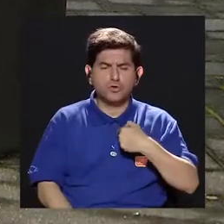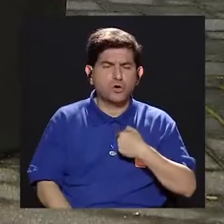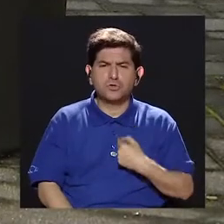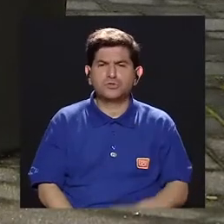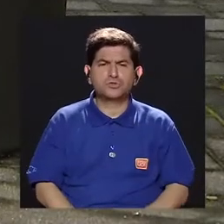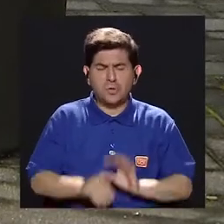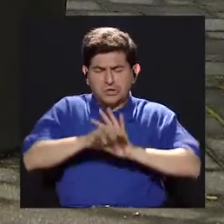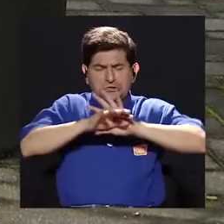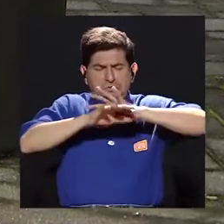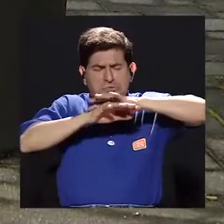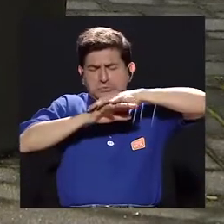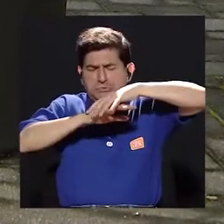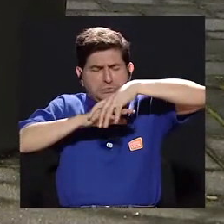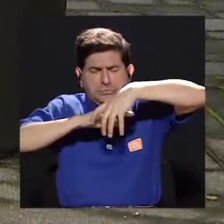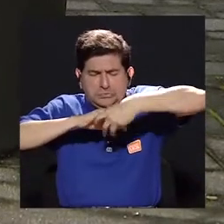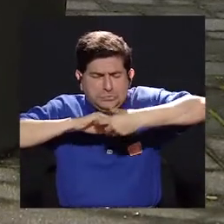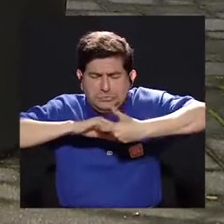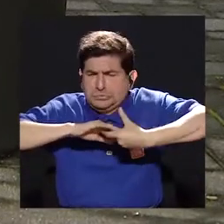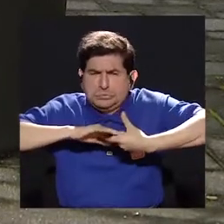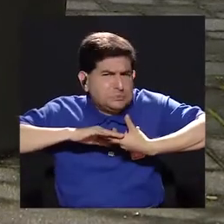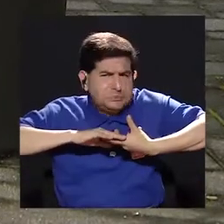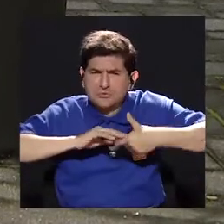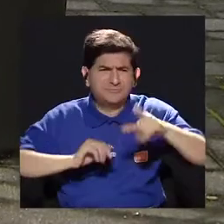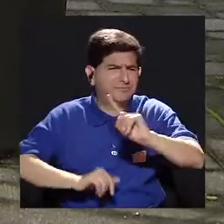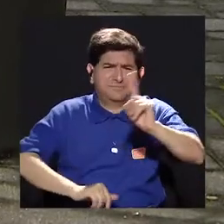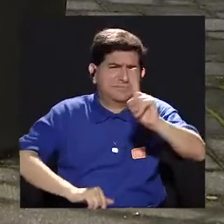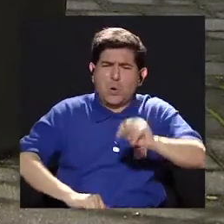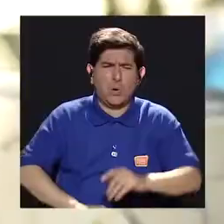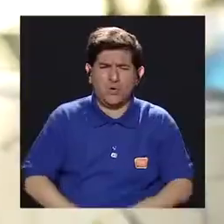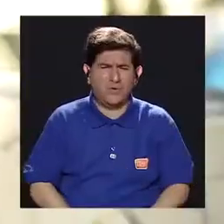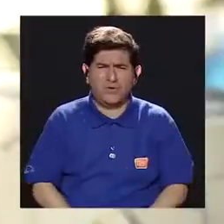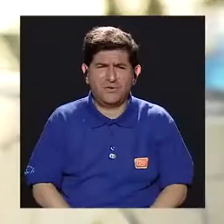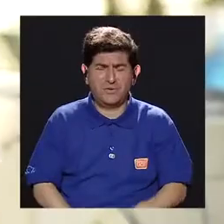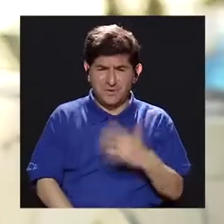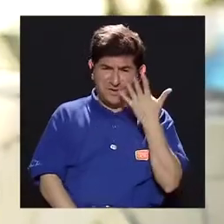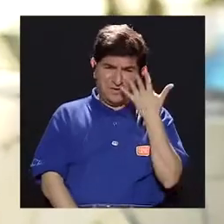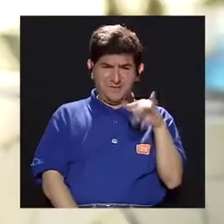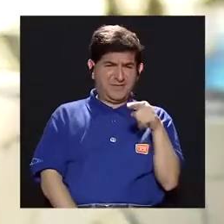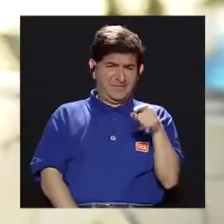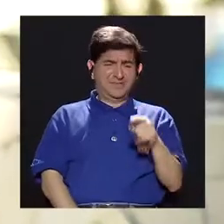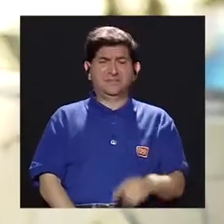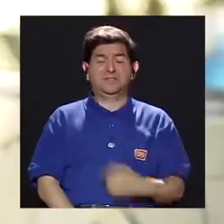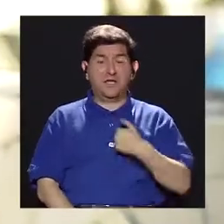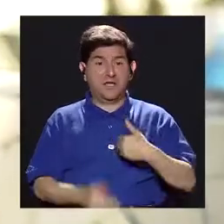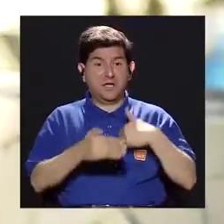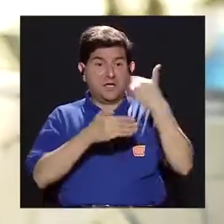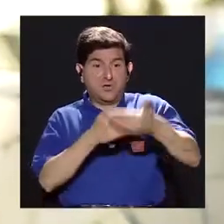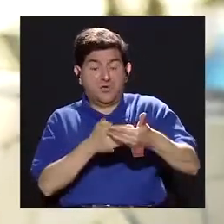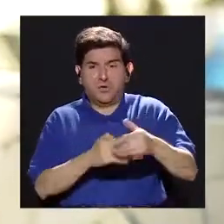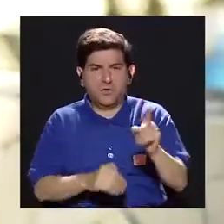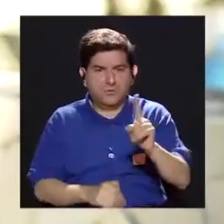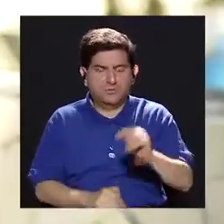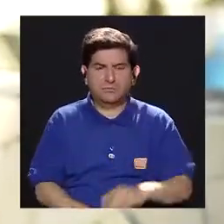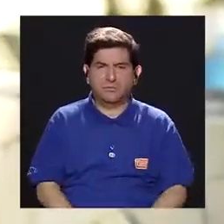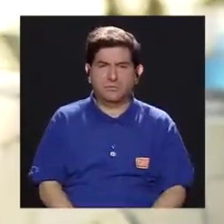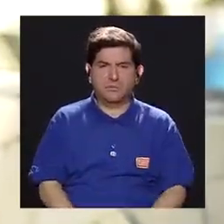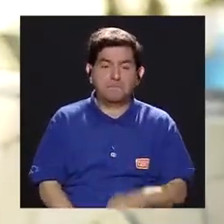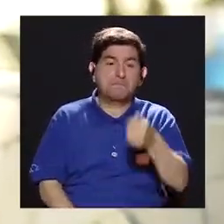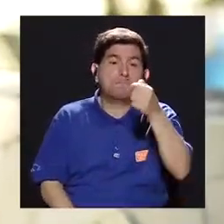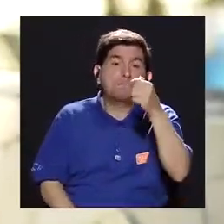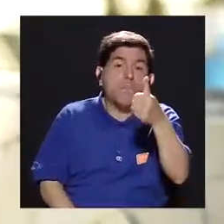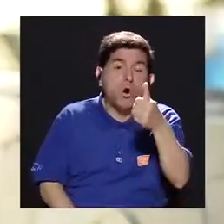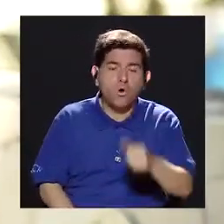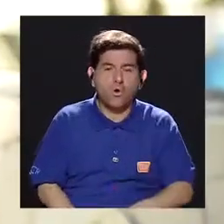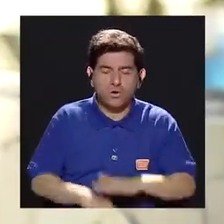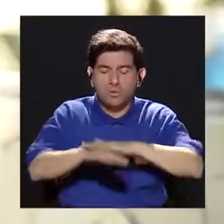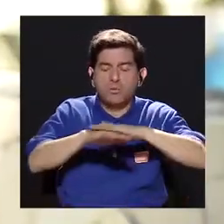me voy a hacer un engrudo, una masa ahí, ¿verdad? Que parece, no, y yo después de ahí saco, no. Se echa muy poquito, se